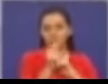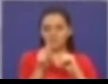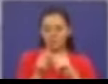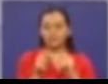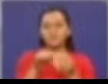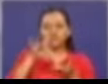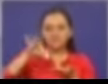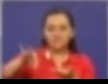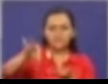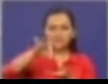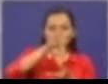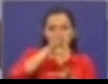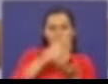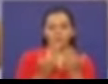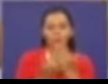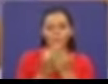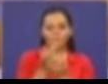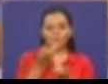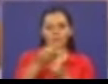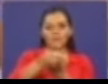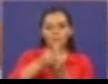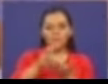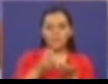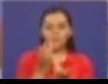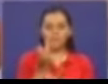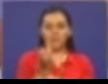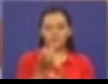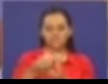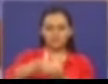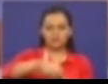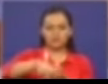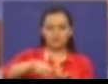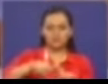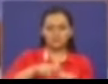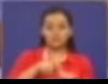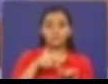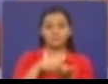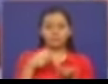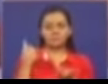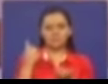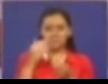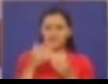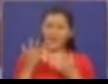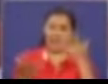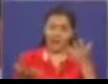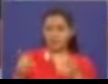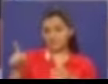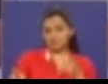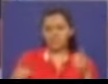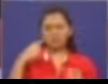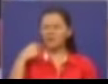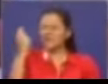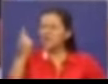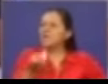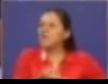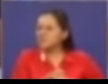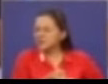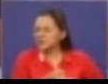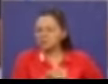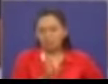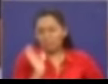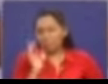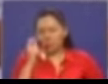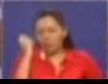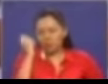papa. No suena, tal vez a algunos no les suena muy importante. Esto significa que